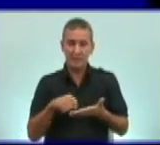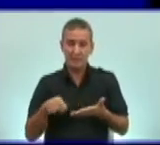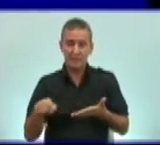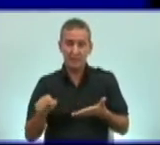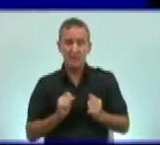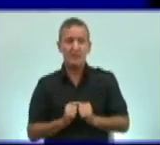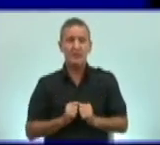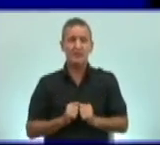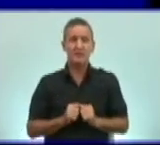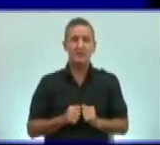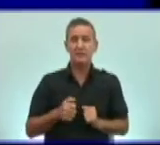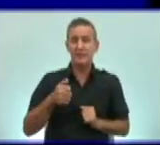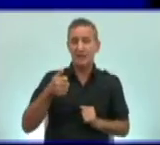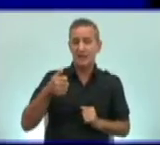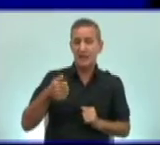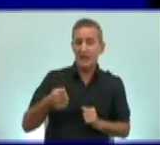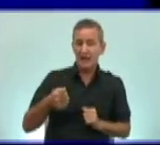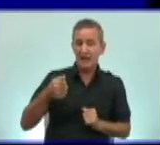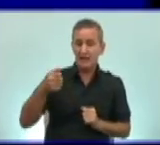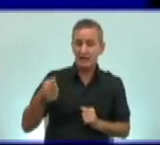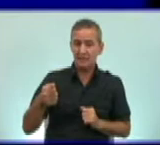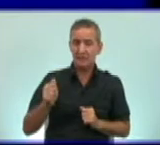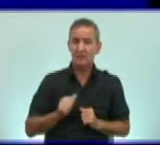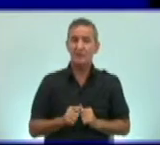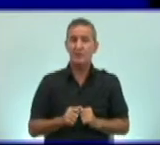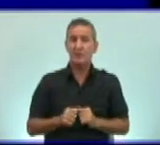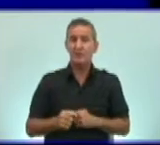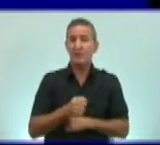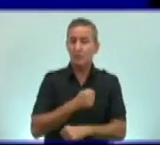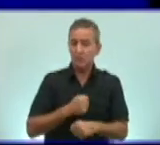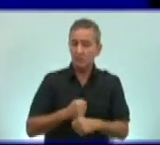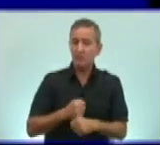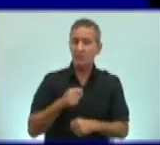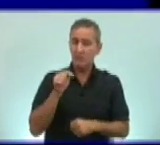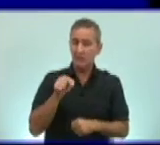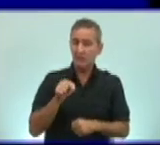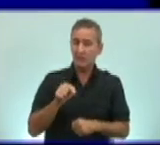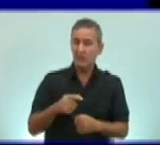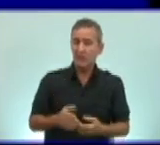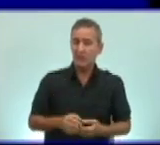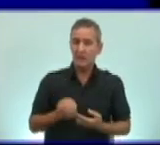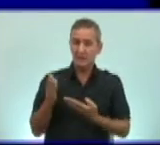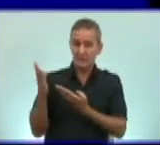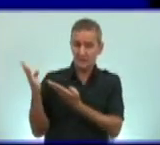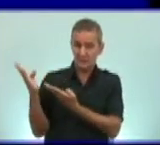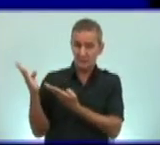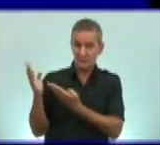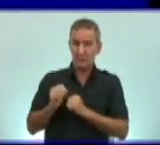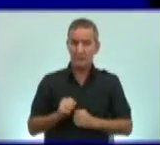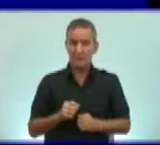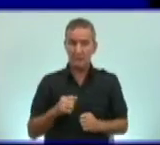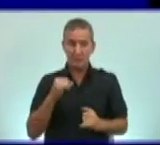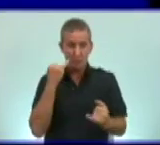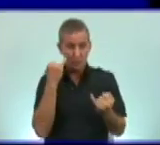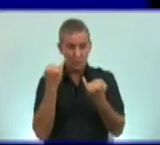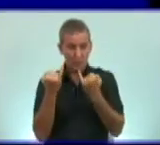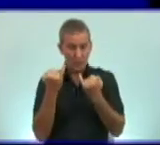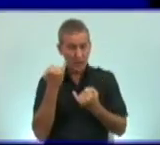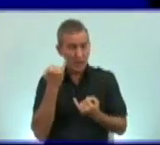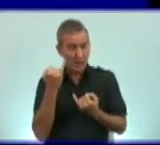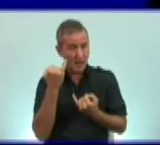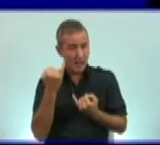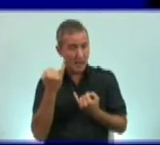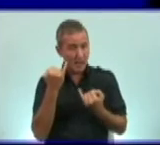partir de ahora vamos a usar esta representación que no es la fórmula molecular del ácido acético. Vamos entonces a identificar el ion acetato